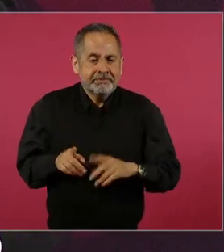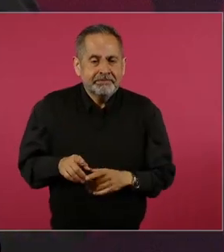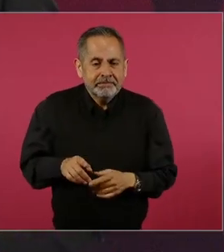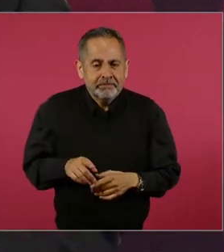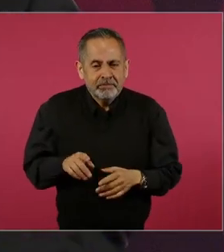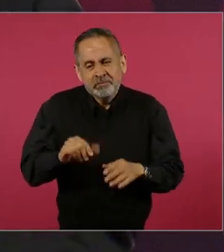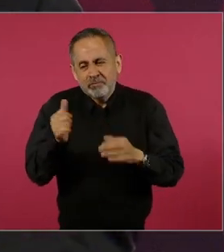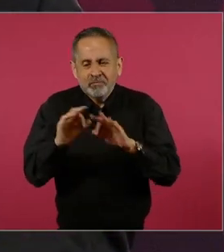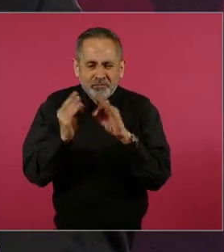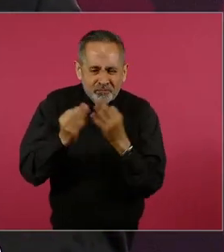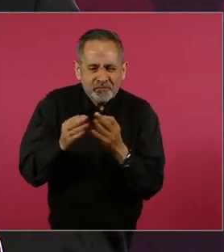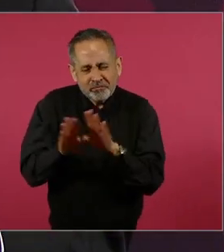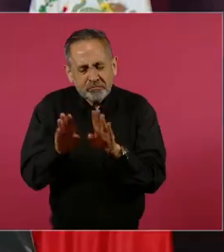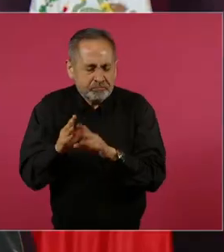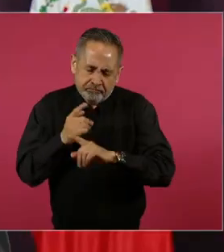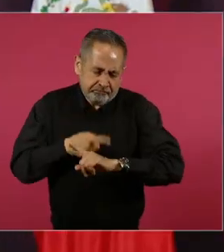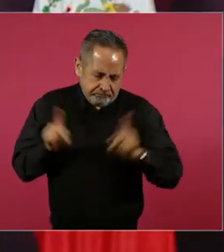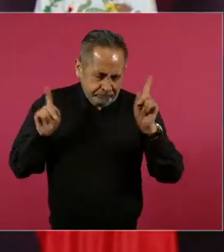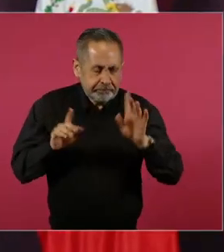Revisar las cosas,